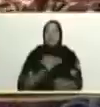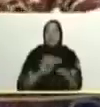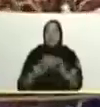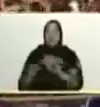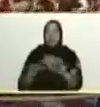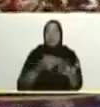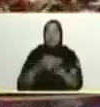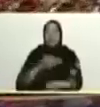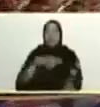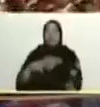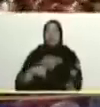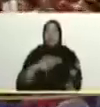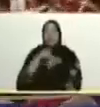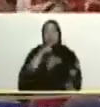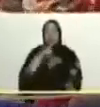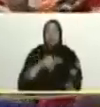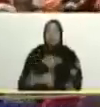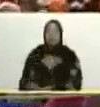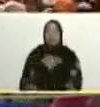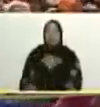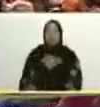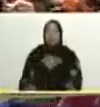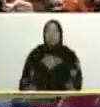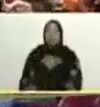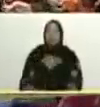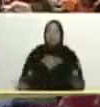Prepararnos día y noche.